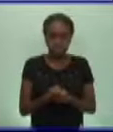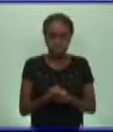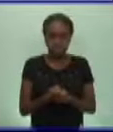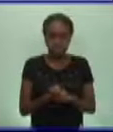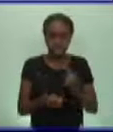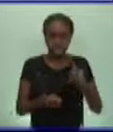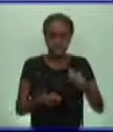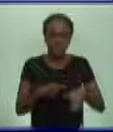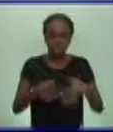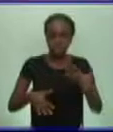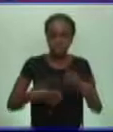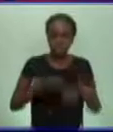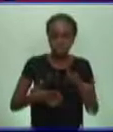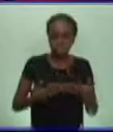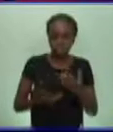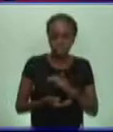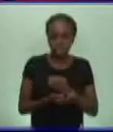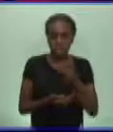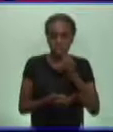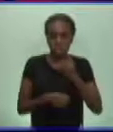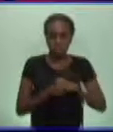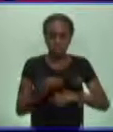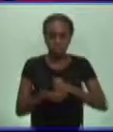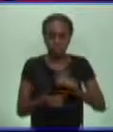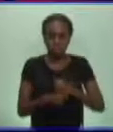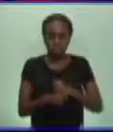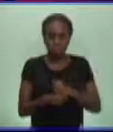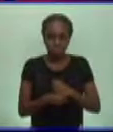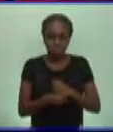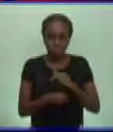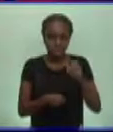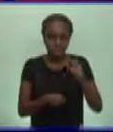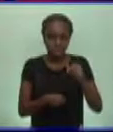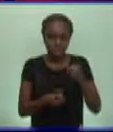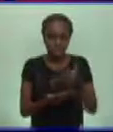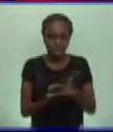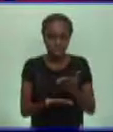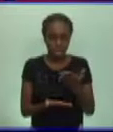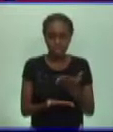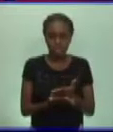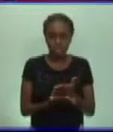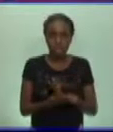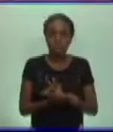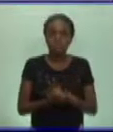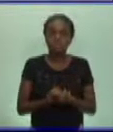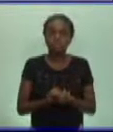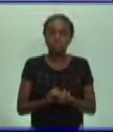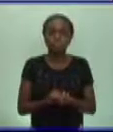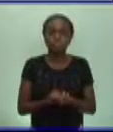actividades me permitirán realizar este contenido?